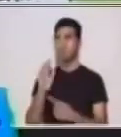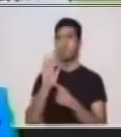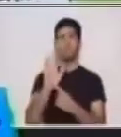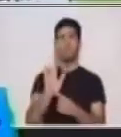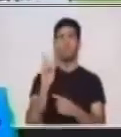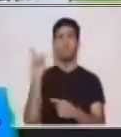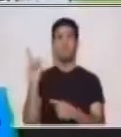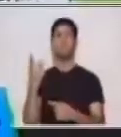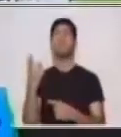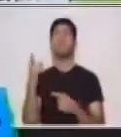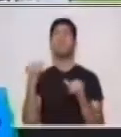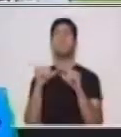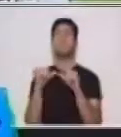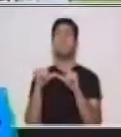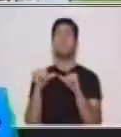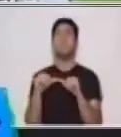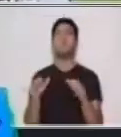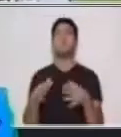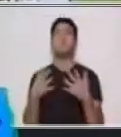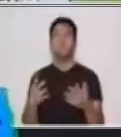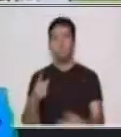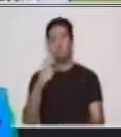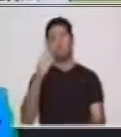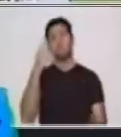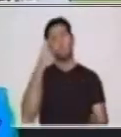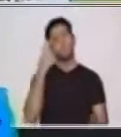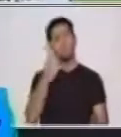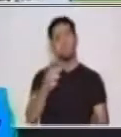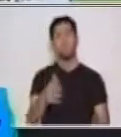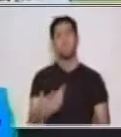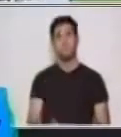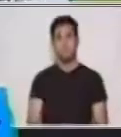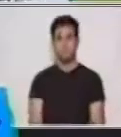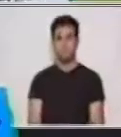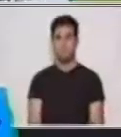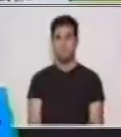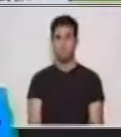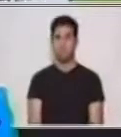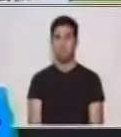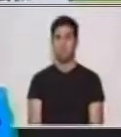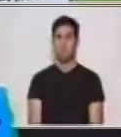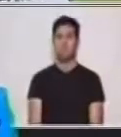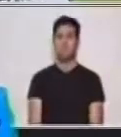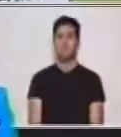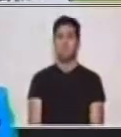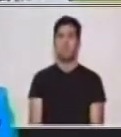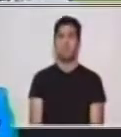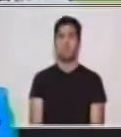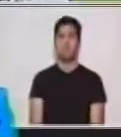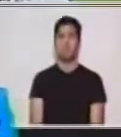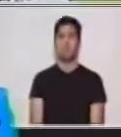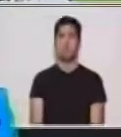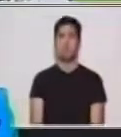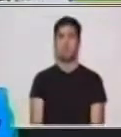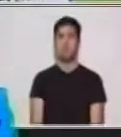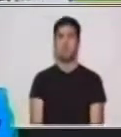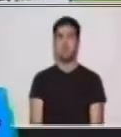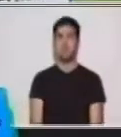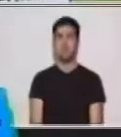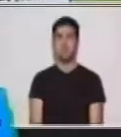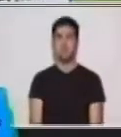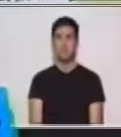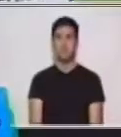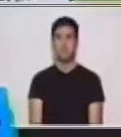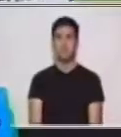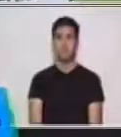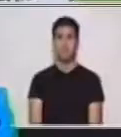corresponden? A ver, quiero que pienses y me digas a qué medida corresponden los 2 que ya coloqué.